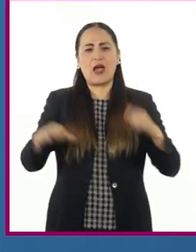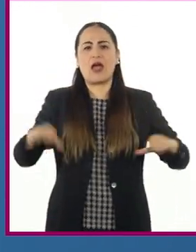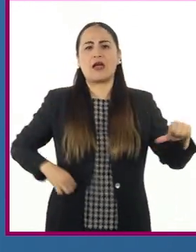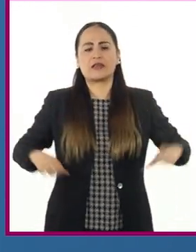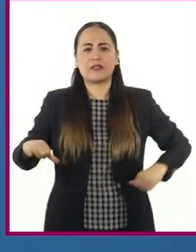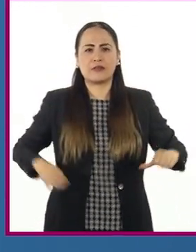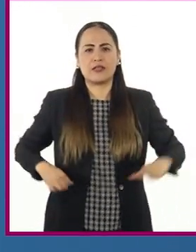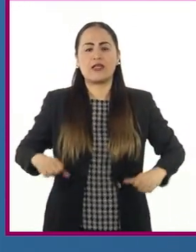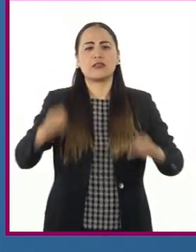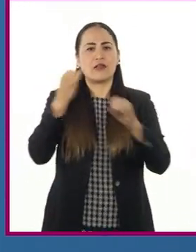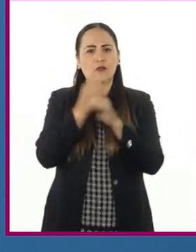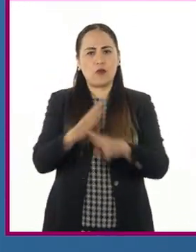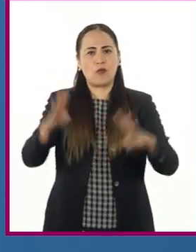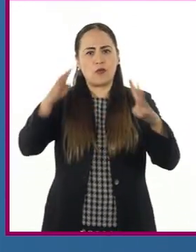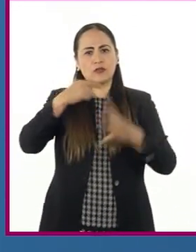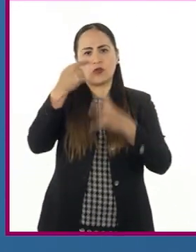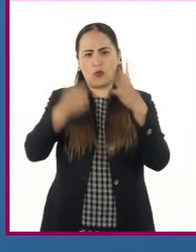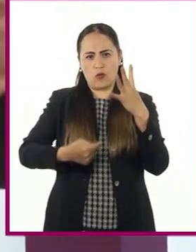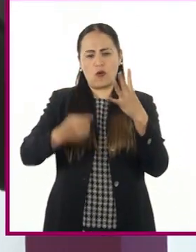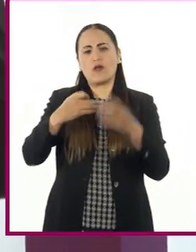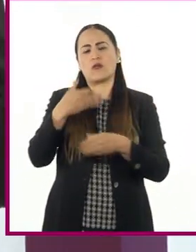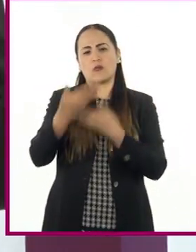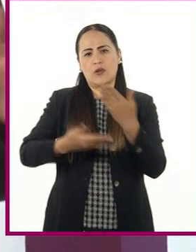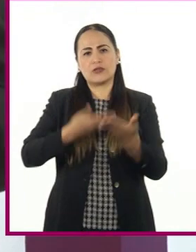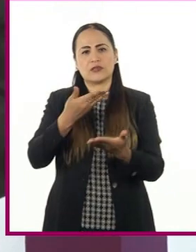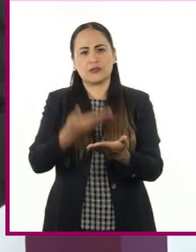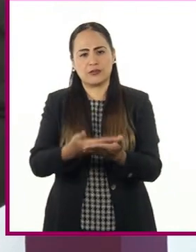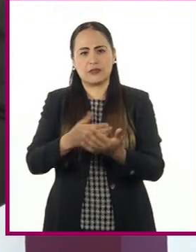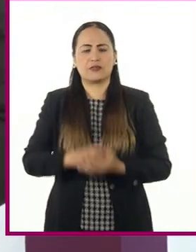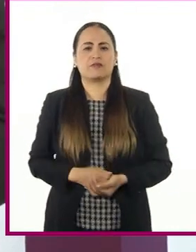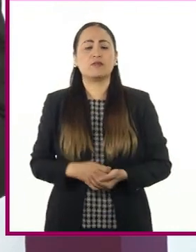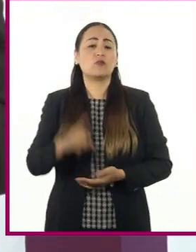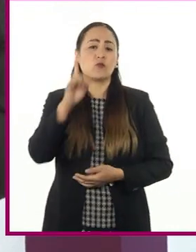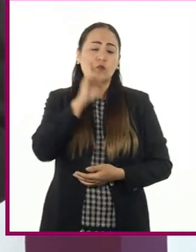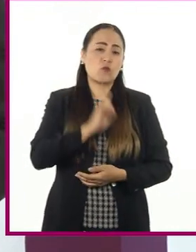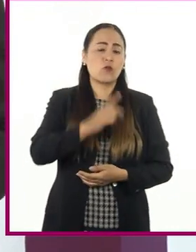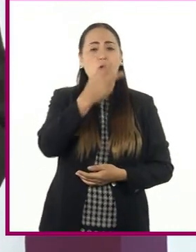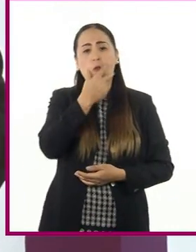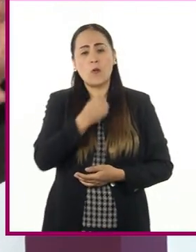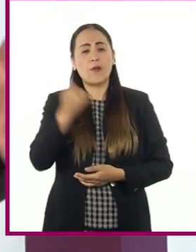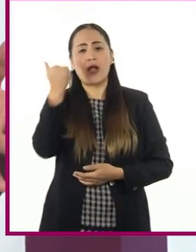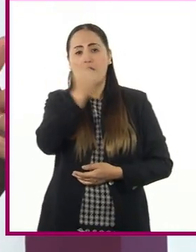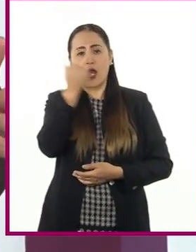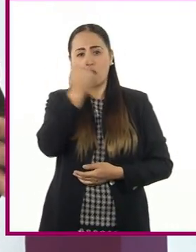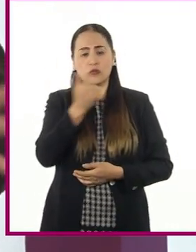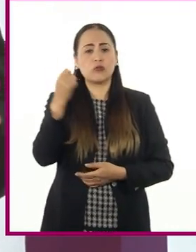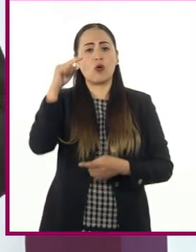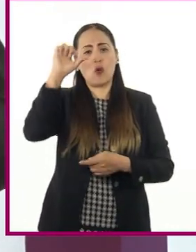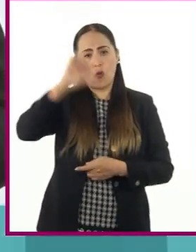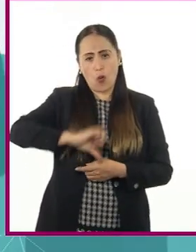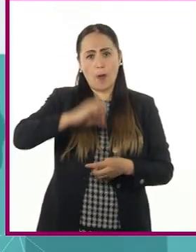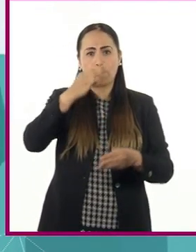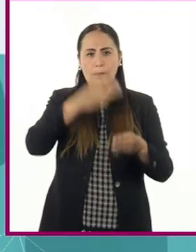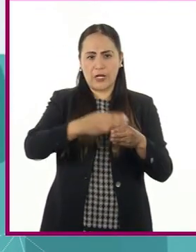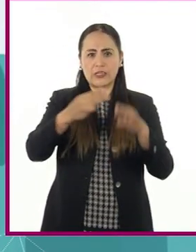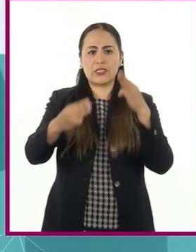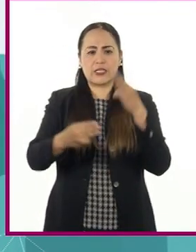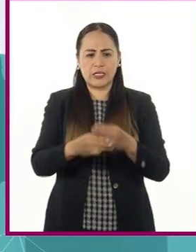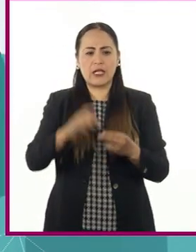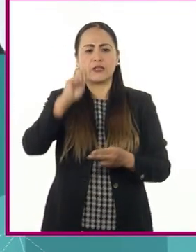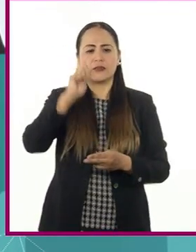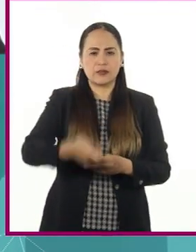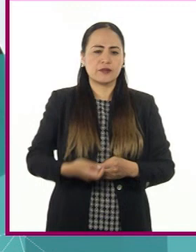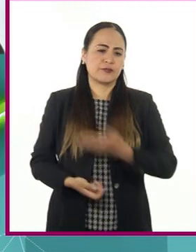e información que les presentaremos. Alumnas y alumnos, los materiales que utilizarán en esta sesión